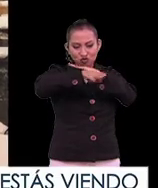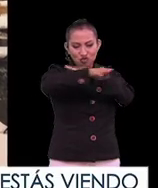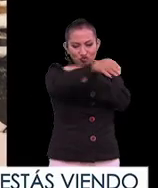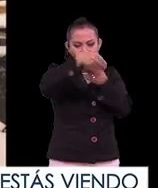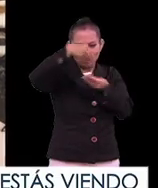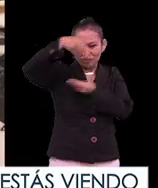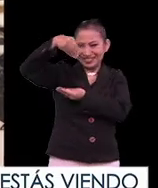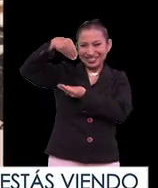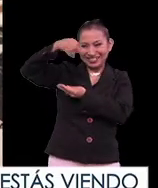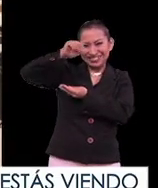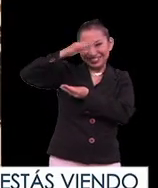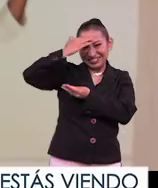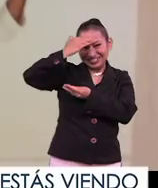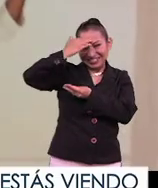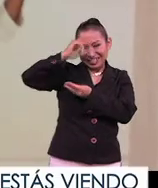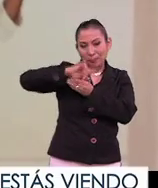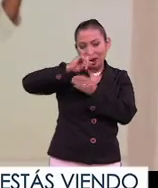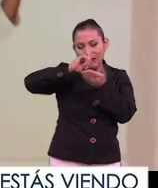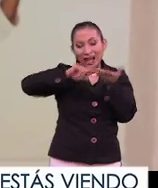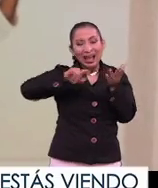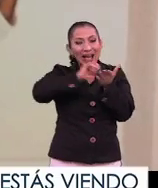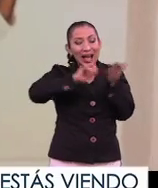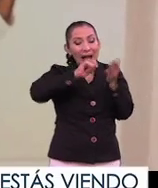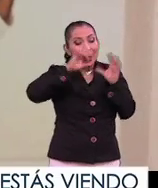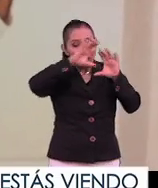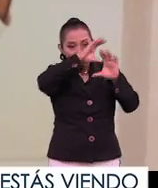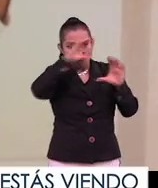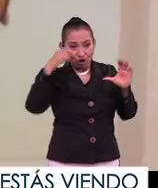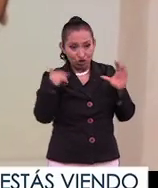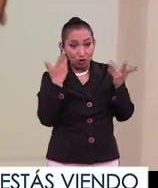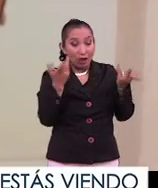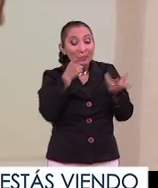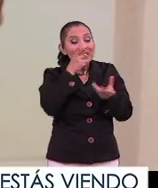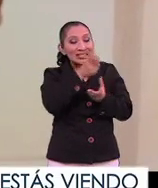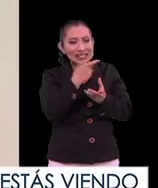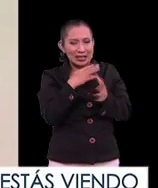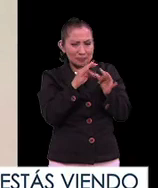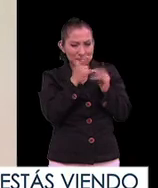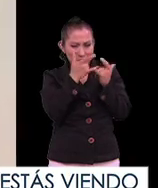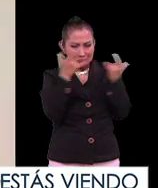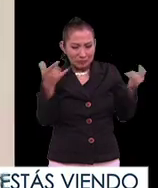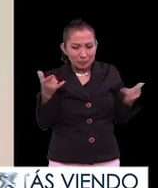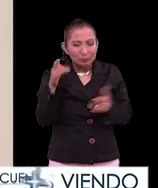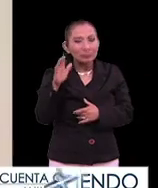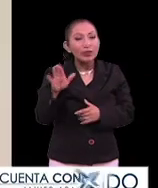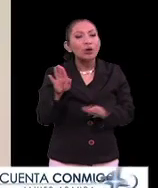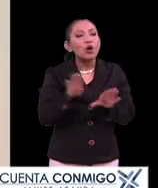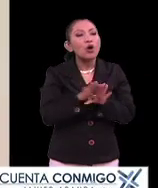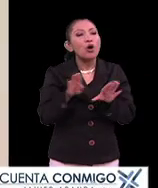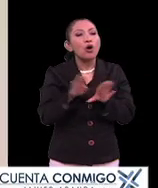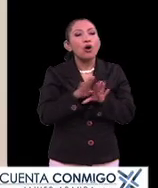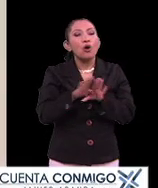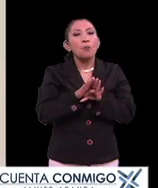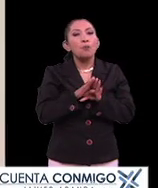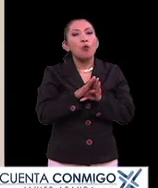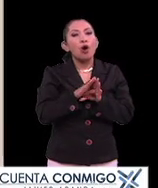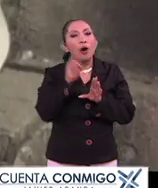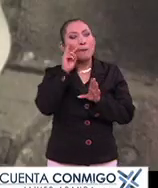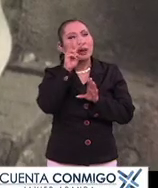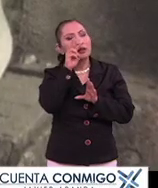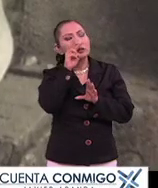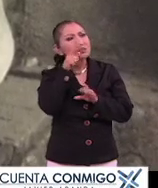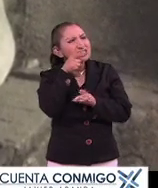hay en el texto dedicado a la fotografía, ¿no? que platican la anécdota, cómo ve